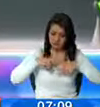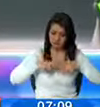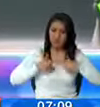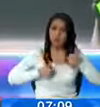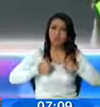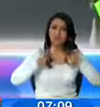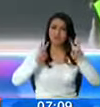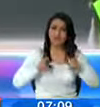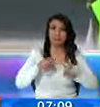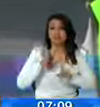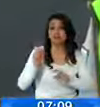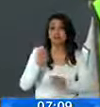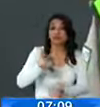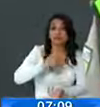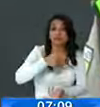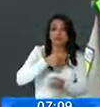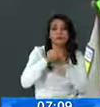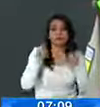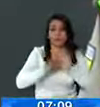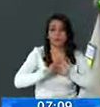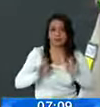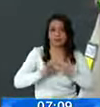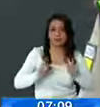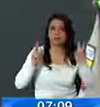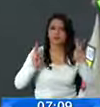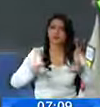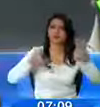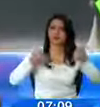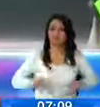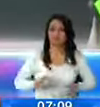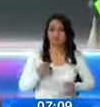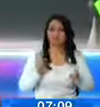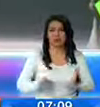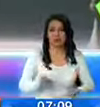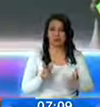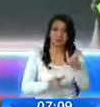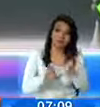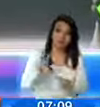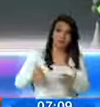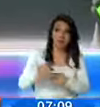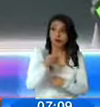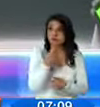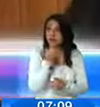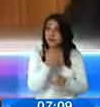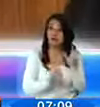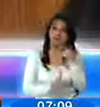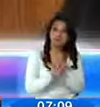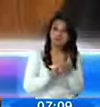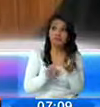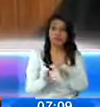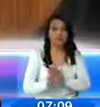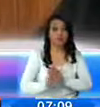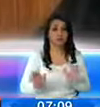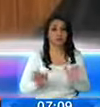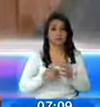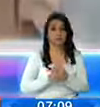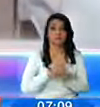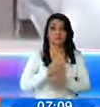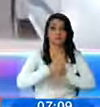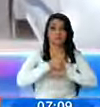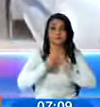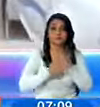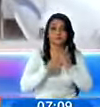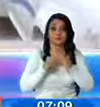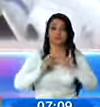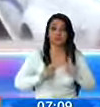licor artesanal, evitando con eso tener lesiones o daños posteriores hacia la comunidad. Las autoridades de salud también se suman a esta serie